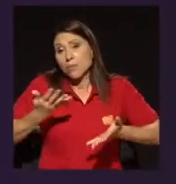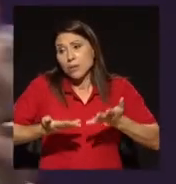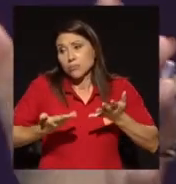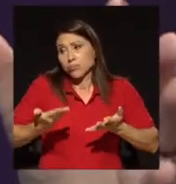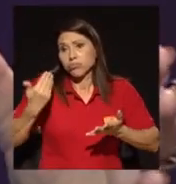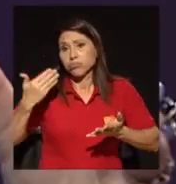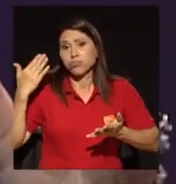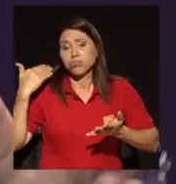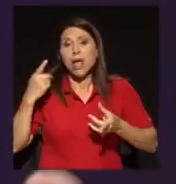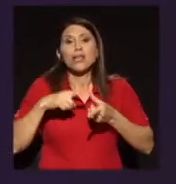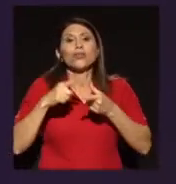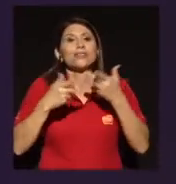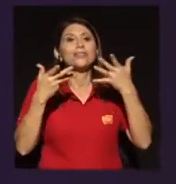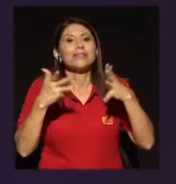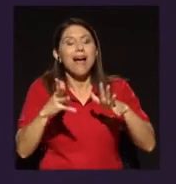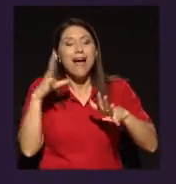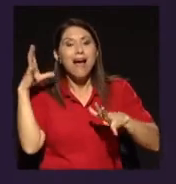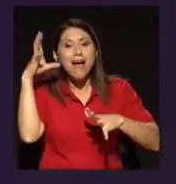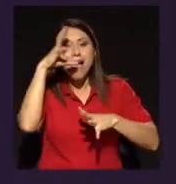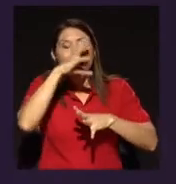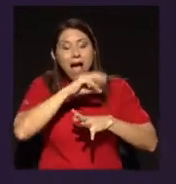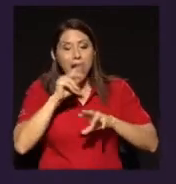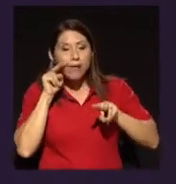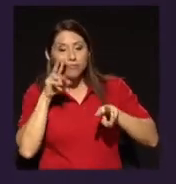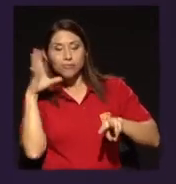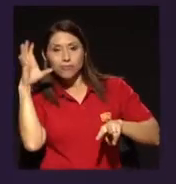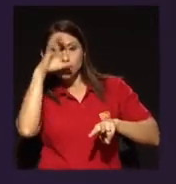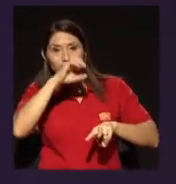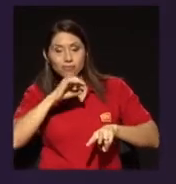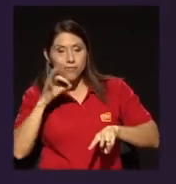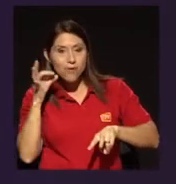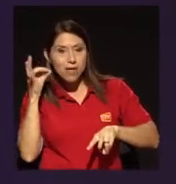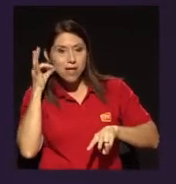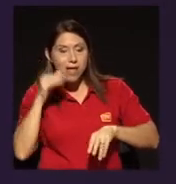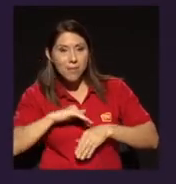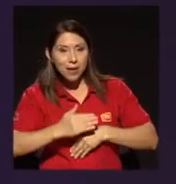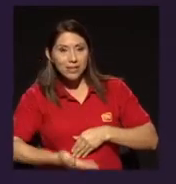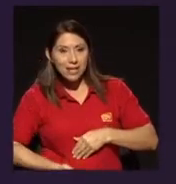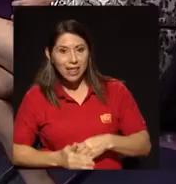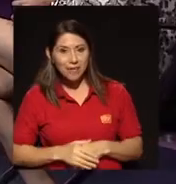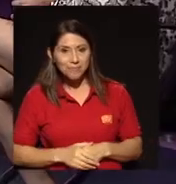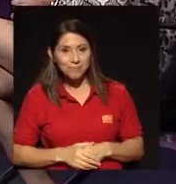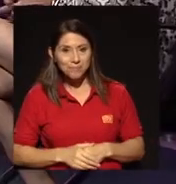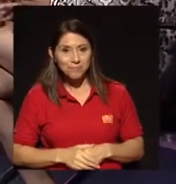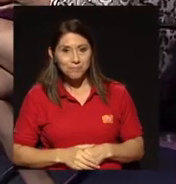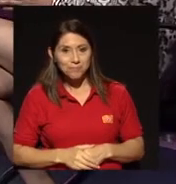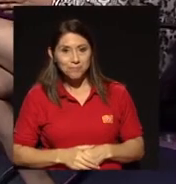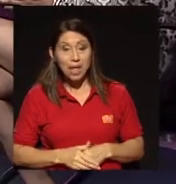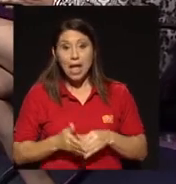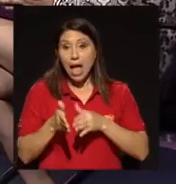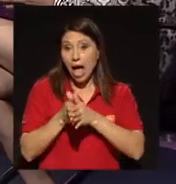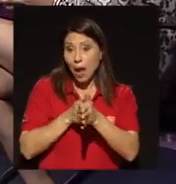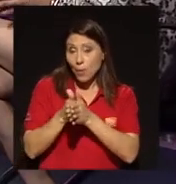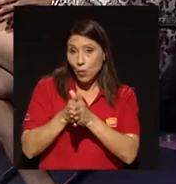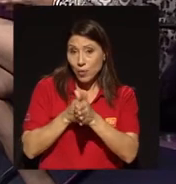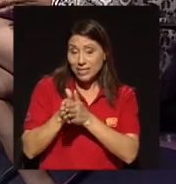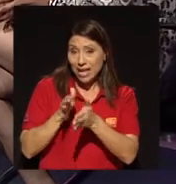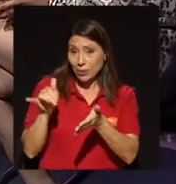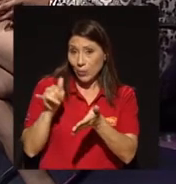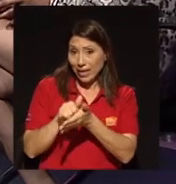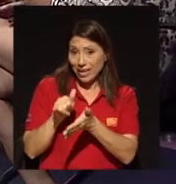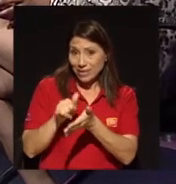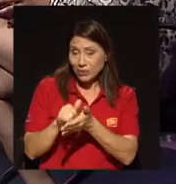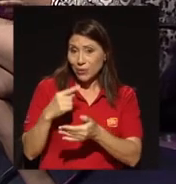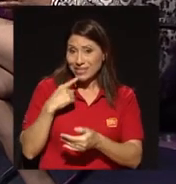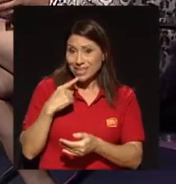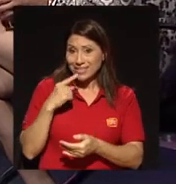se destapa porque aparece la chica embarazada. Aprovechando esto, Rosibel, lo que está diciendo la doctora,